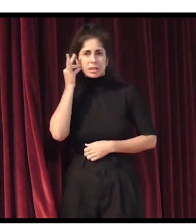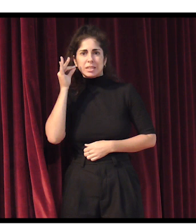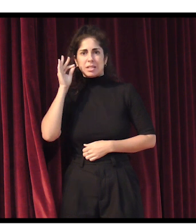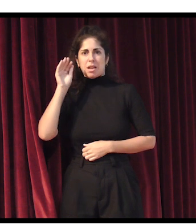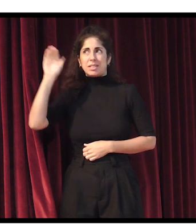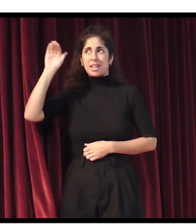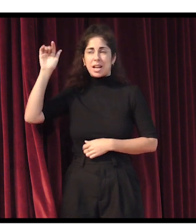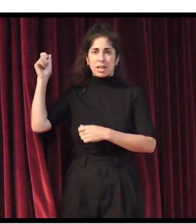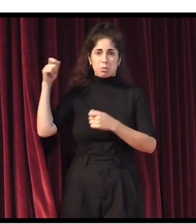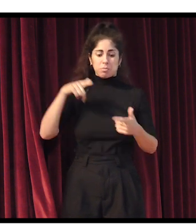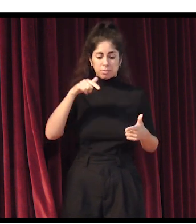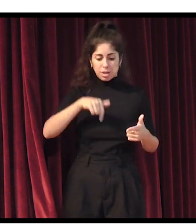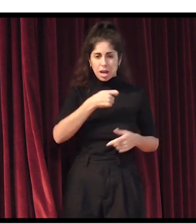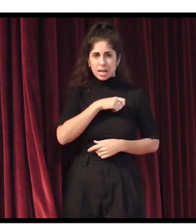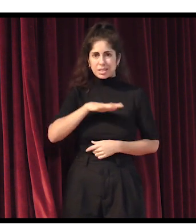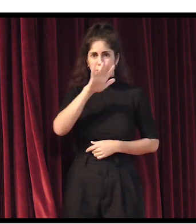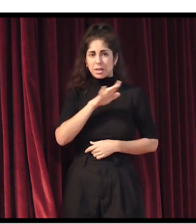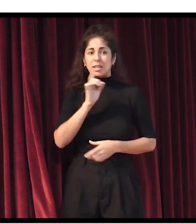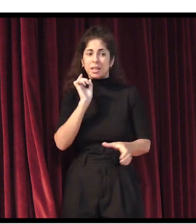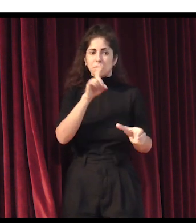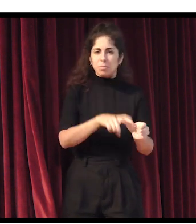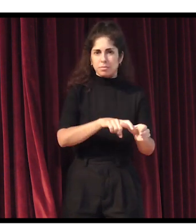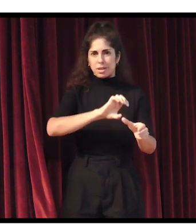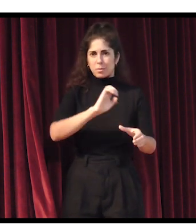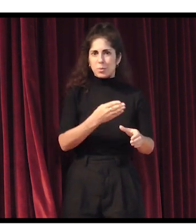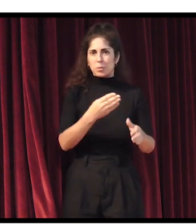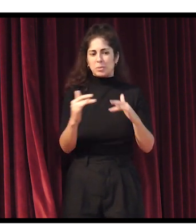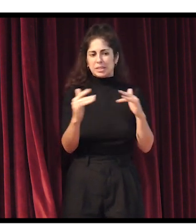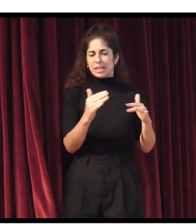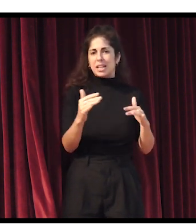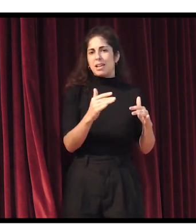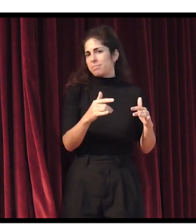fútbol federadas en España son dos conceptos que riñen.